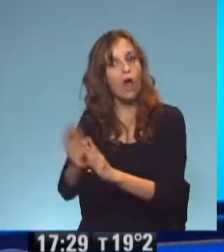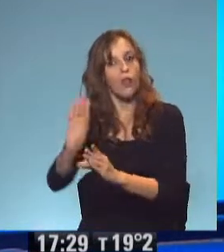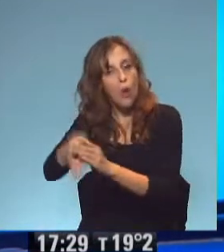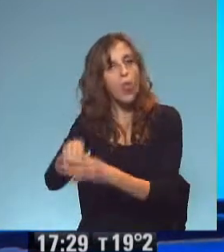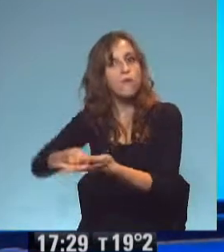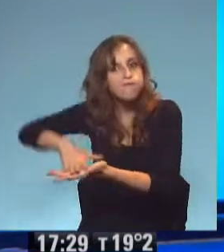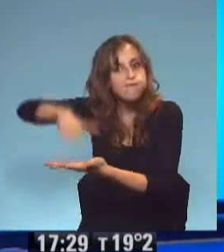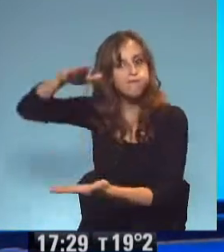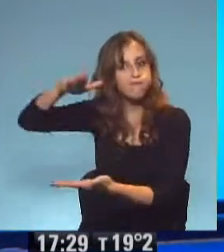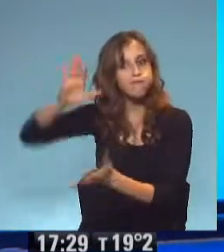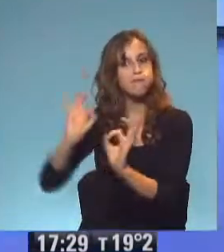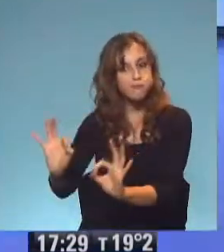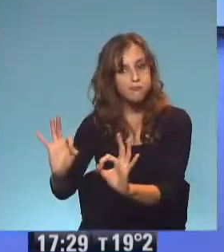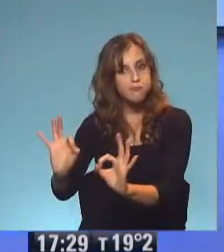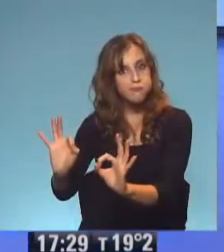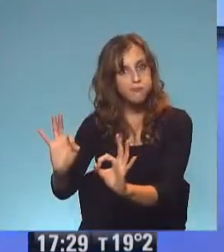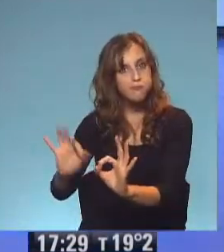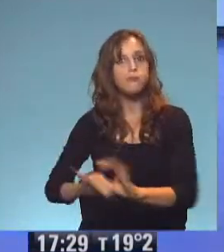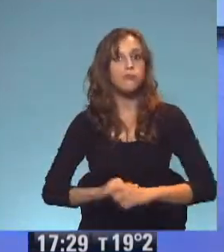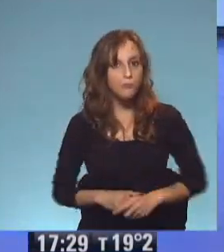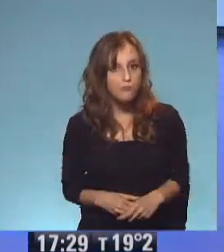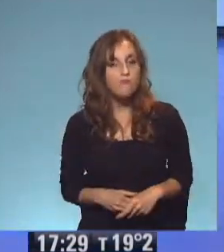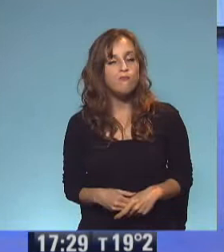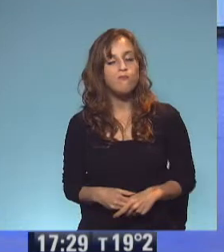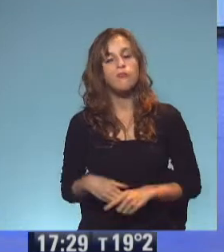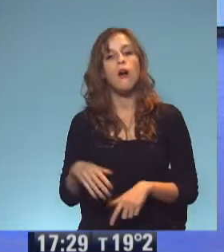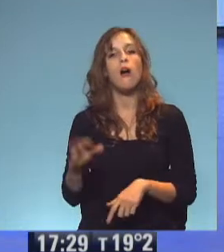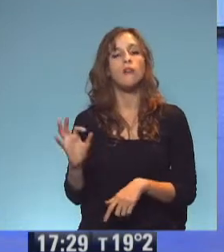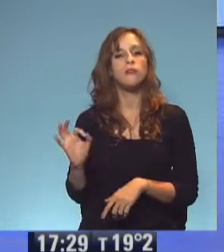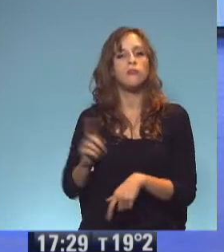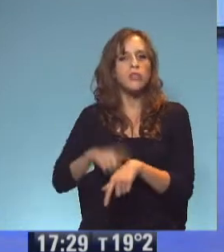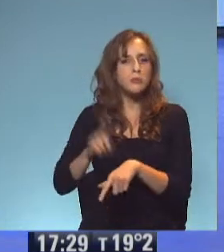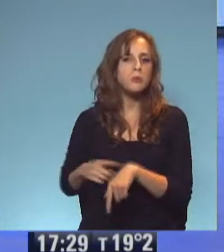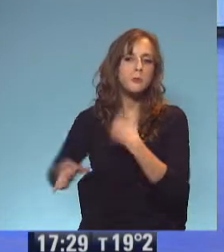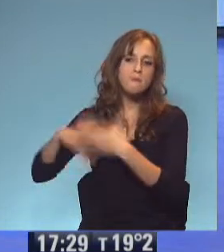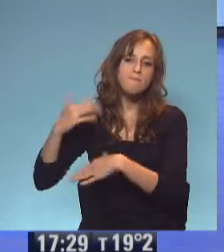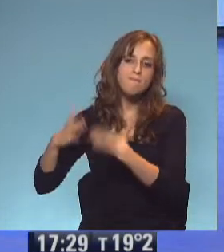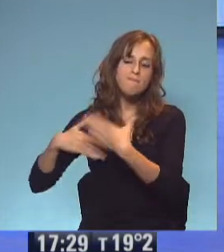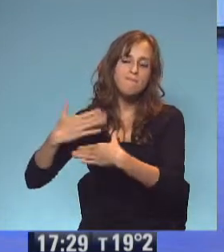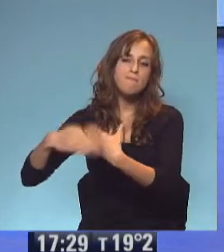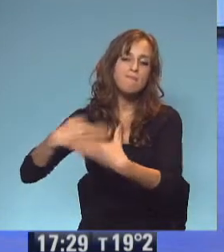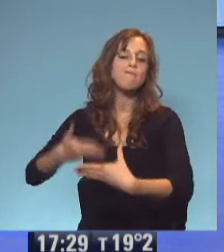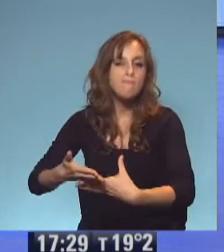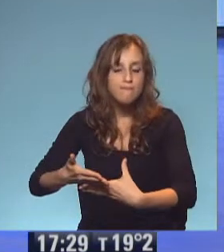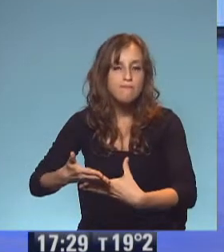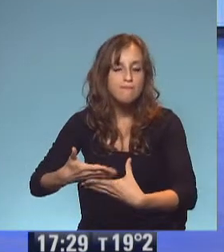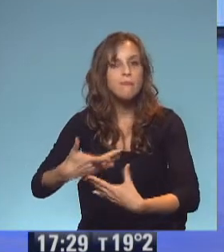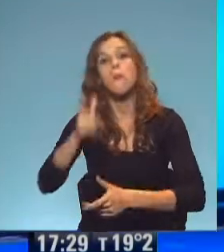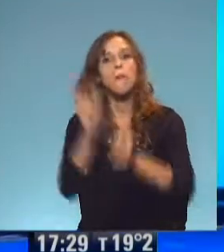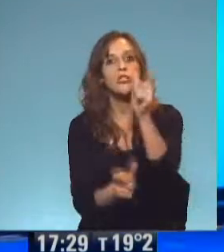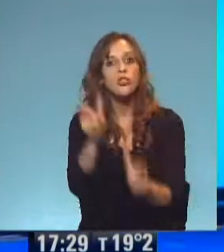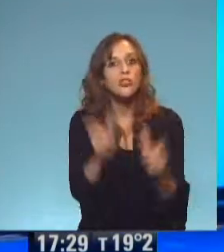e historias. Con el correr del tiempo, las gentes de distintos